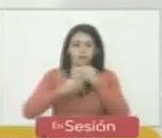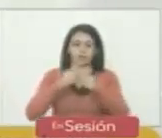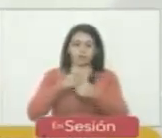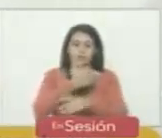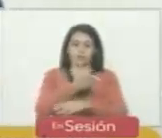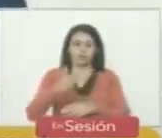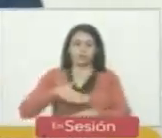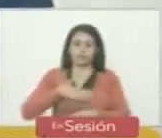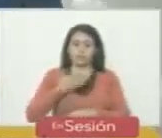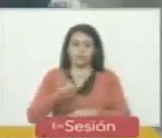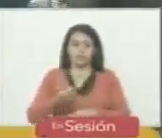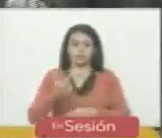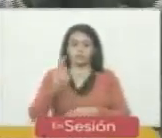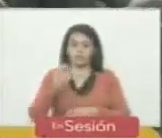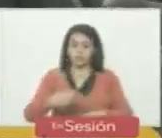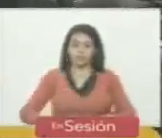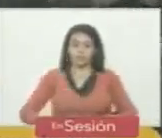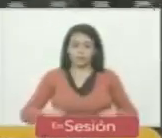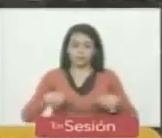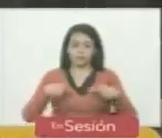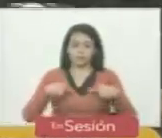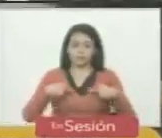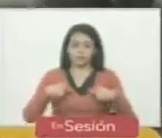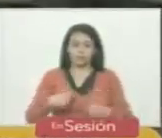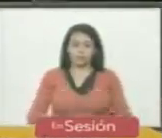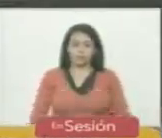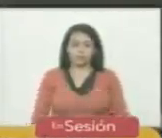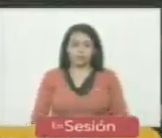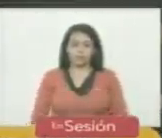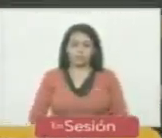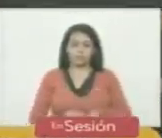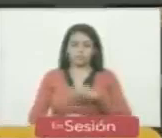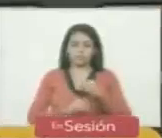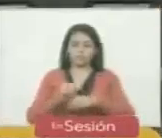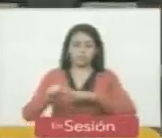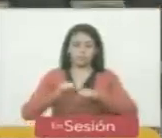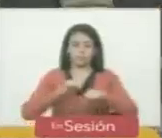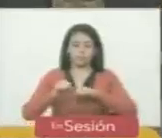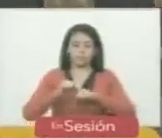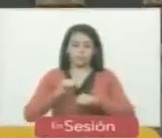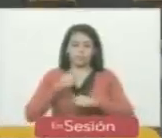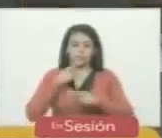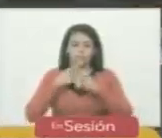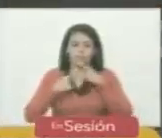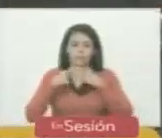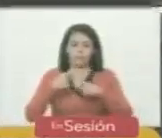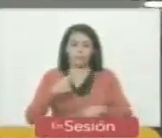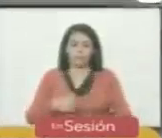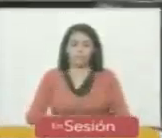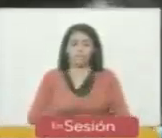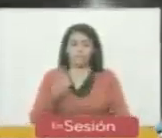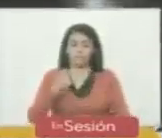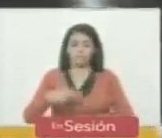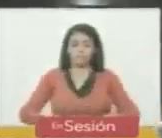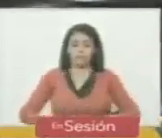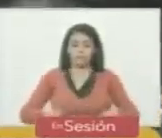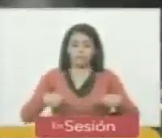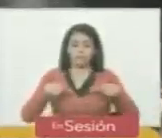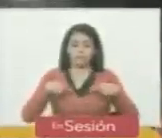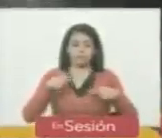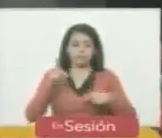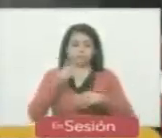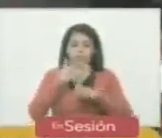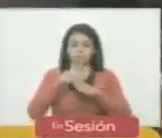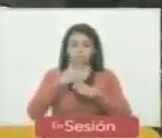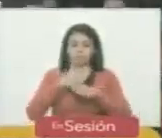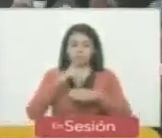Ustedes pueden ser tan inhumanos, los que perpetraron esa acción, tan inhumanos, que no les